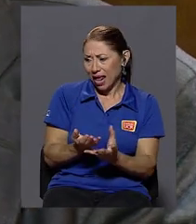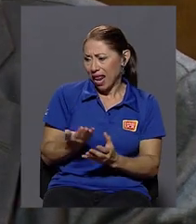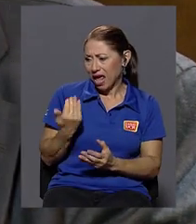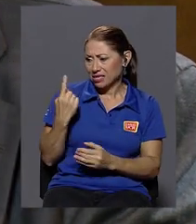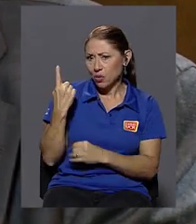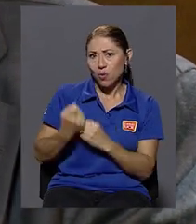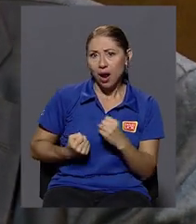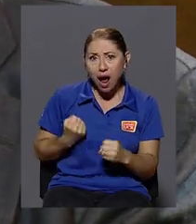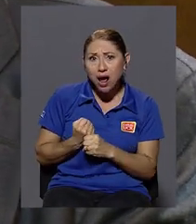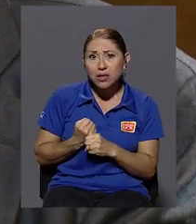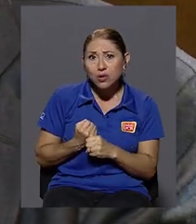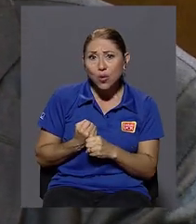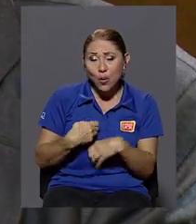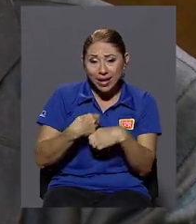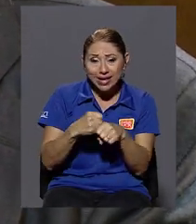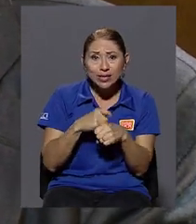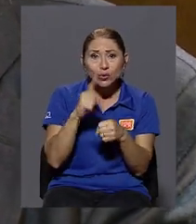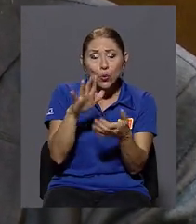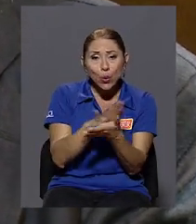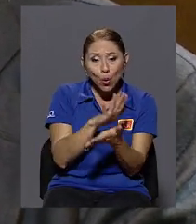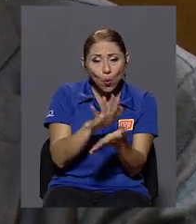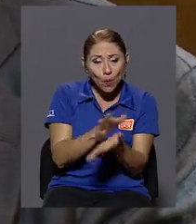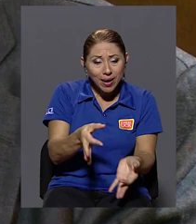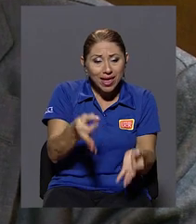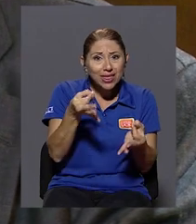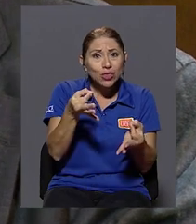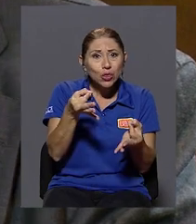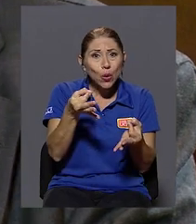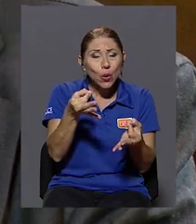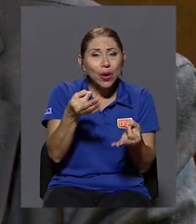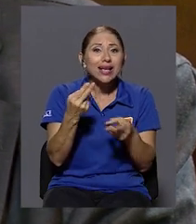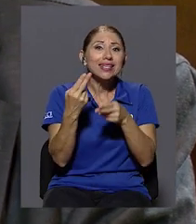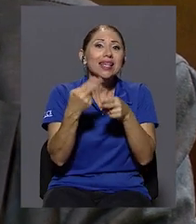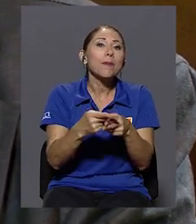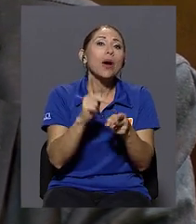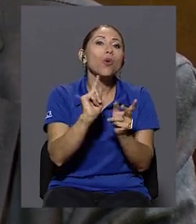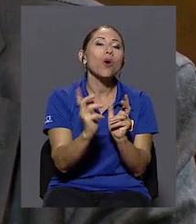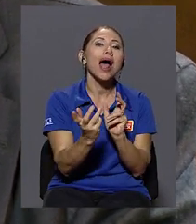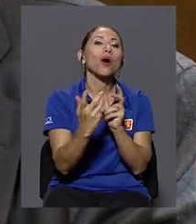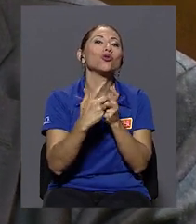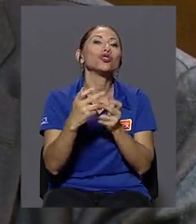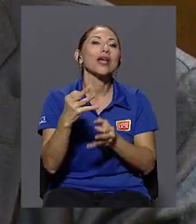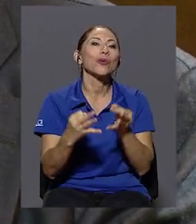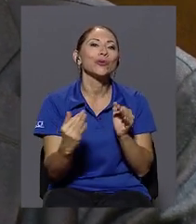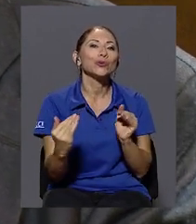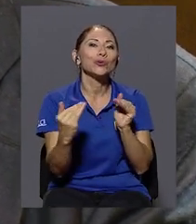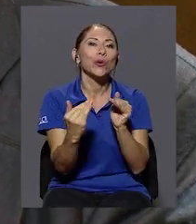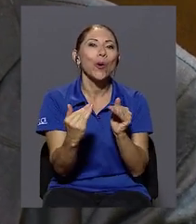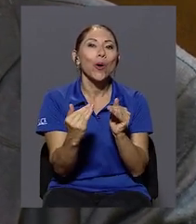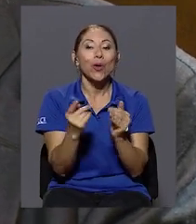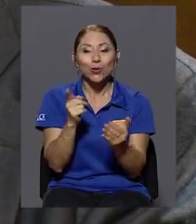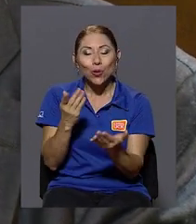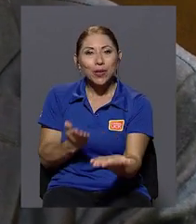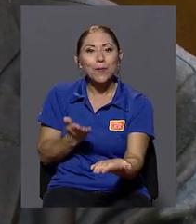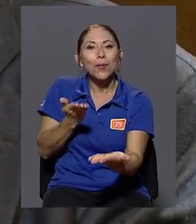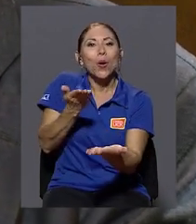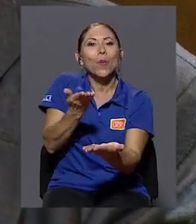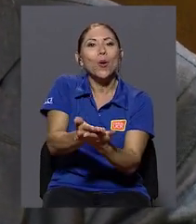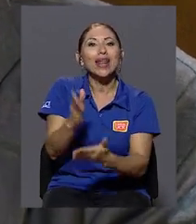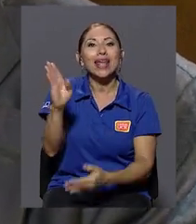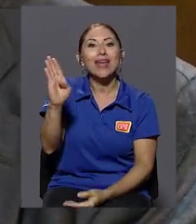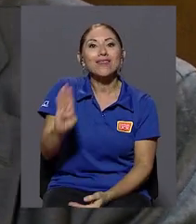producir hace un año un documento llamado Un Ajuste Justo, donde básicamente propone que